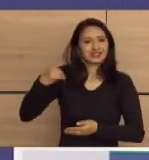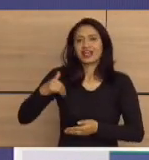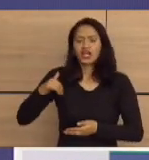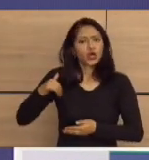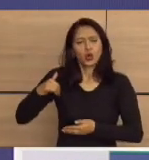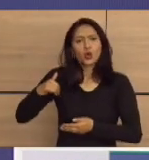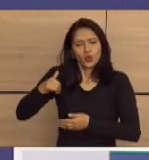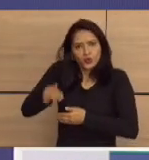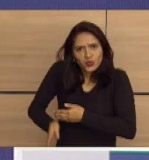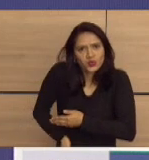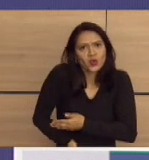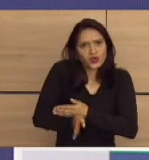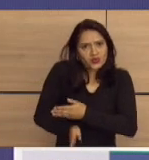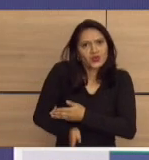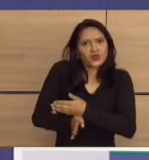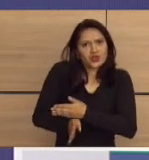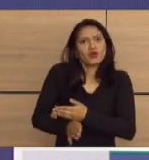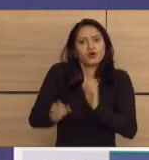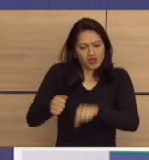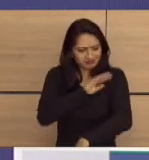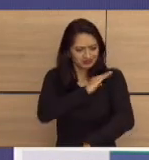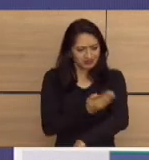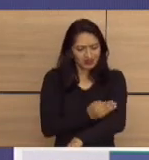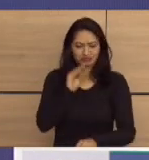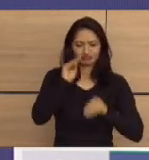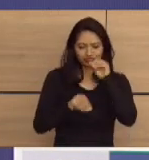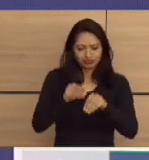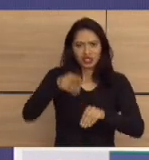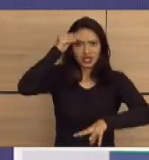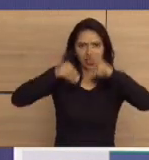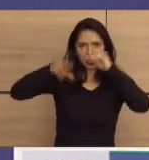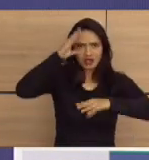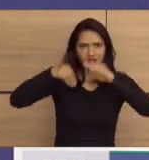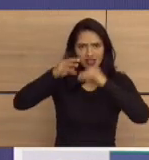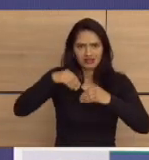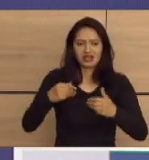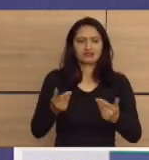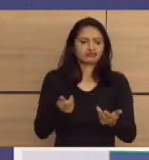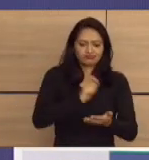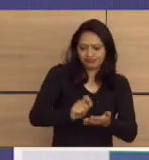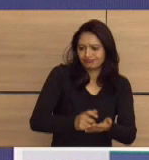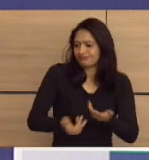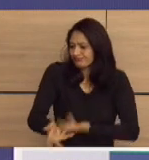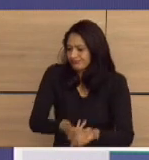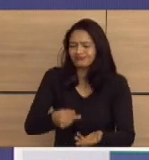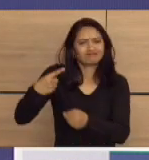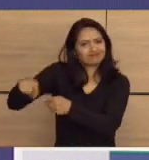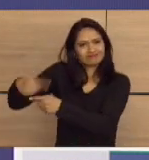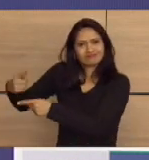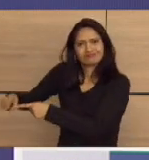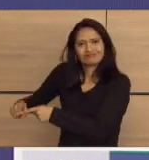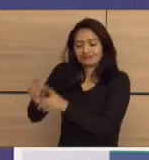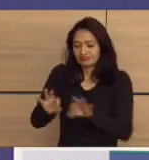son parte de la narrativa, pero son otras capacidades y competencias en materia de indagación las que vienen a ser claves